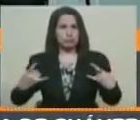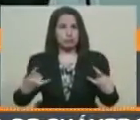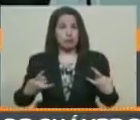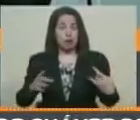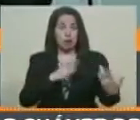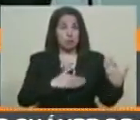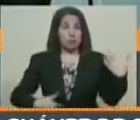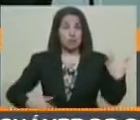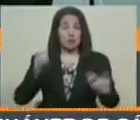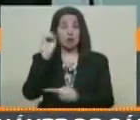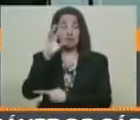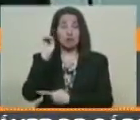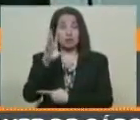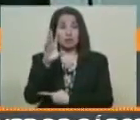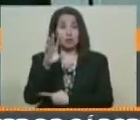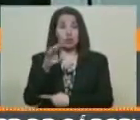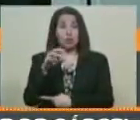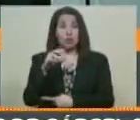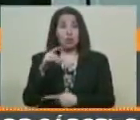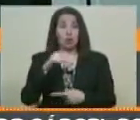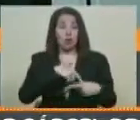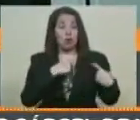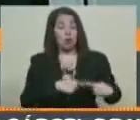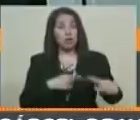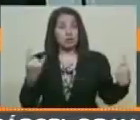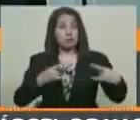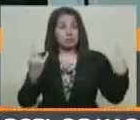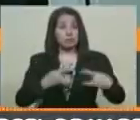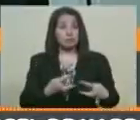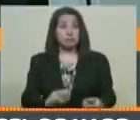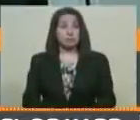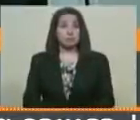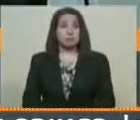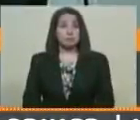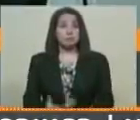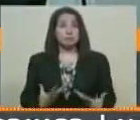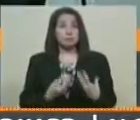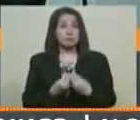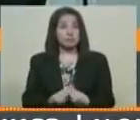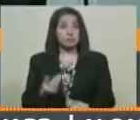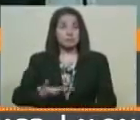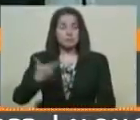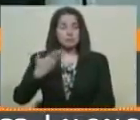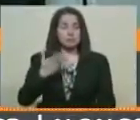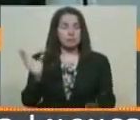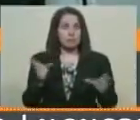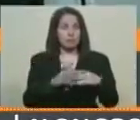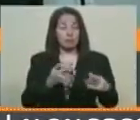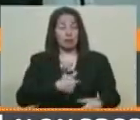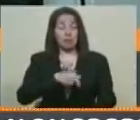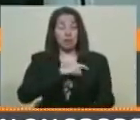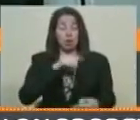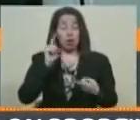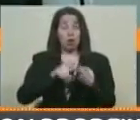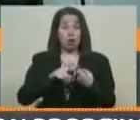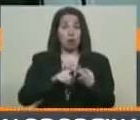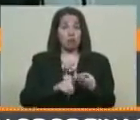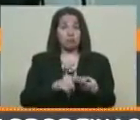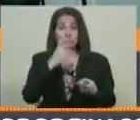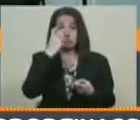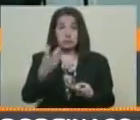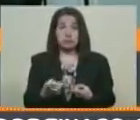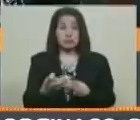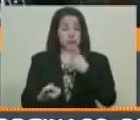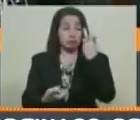presidente de la Fundación Corazón Rockero, Paul Gilman, acompañando a esta importante agrupación española en esta visita que